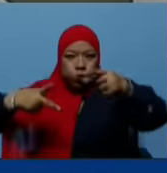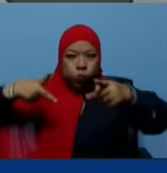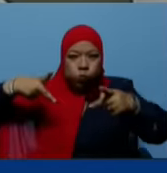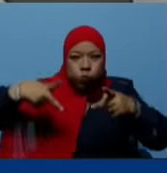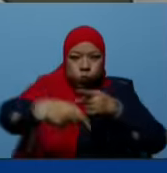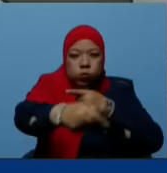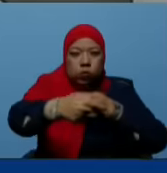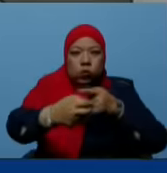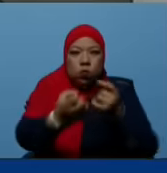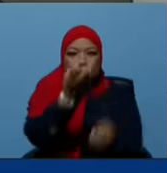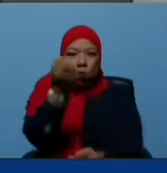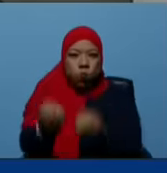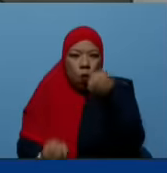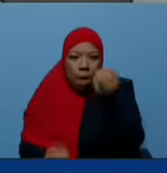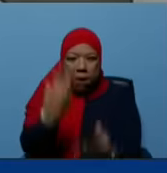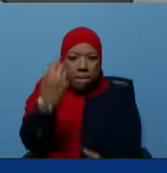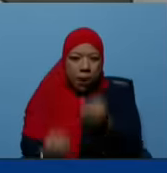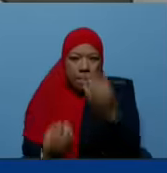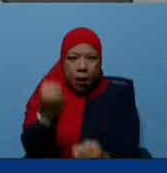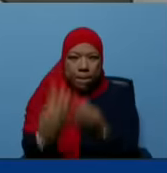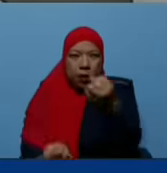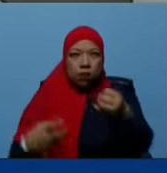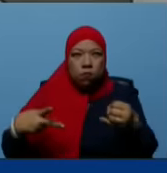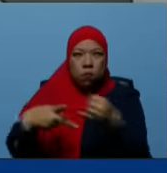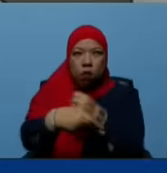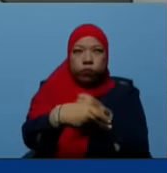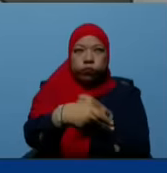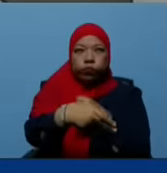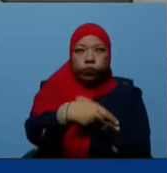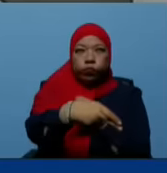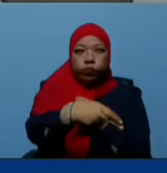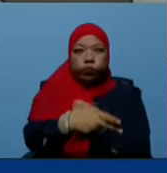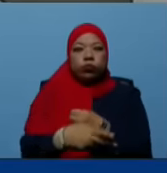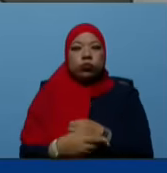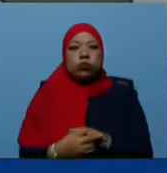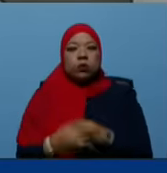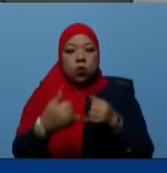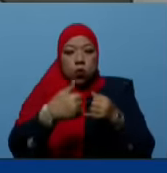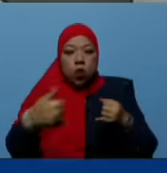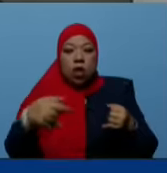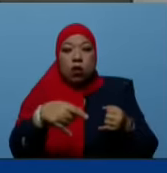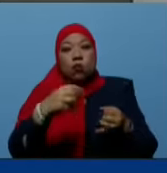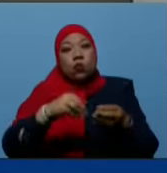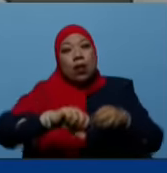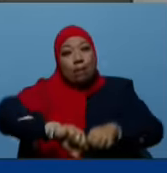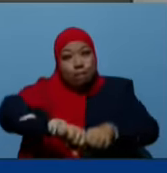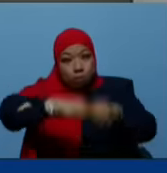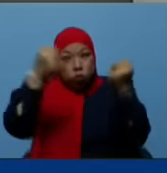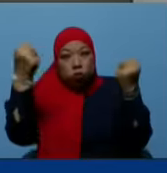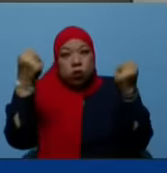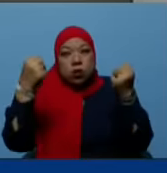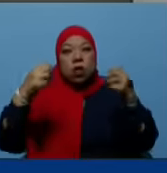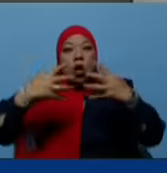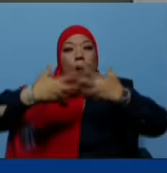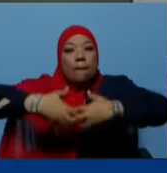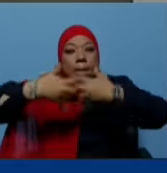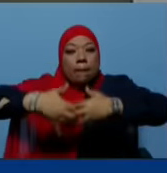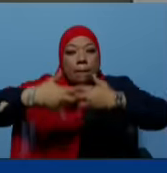de cohetería de un calibre que le hizo daño a unas máquinas,